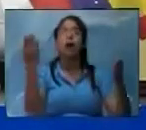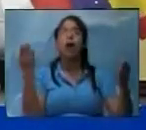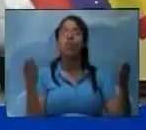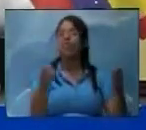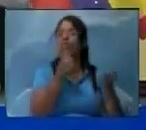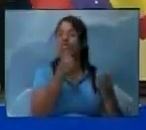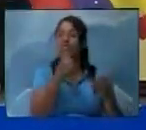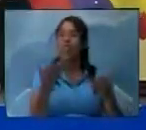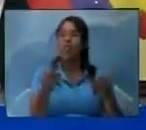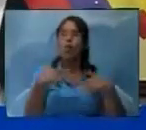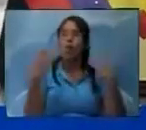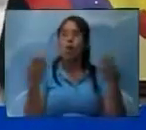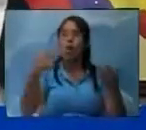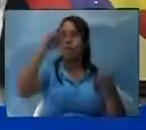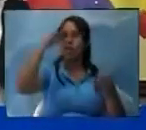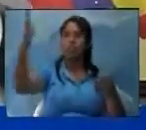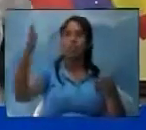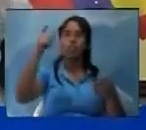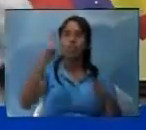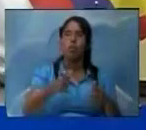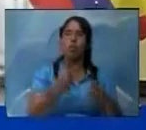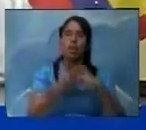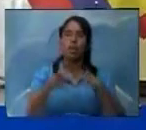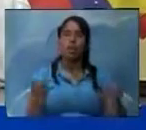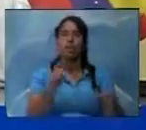mano. ¿Qué Dios?